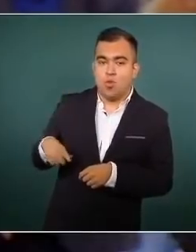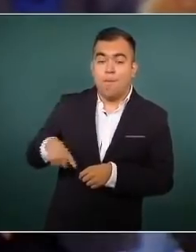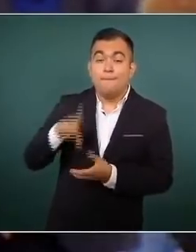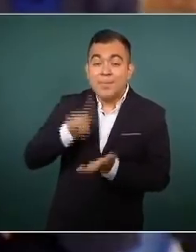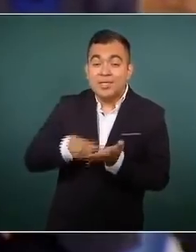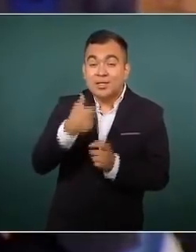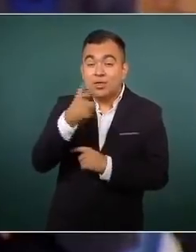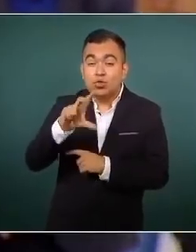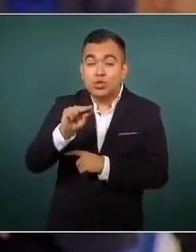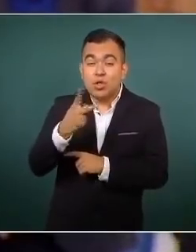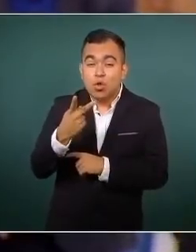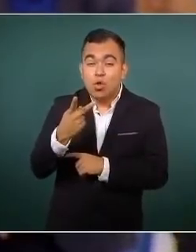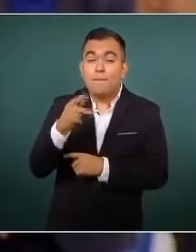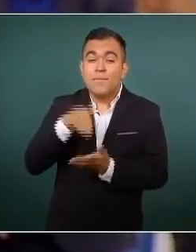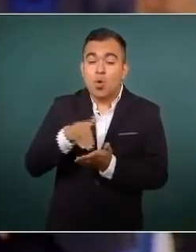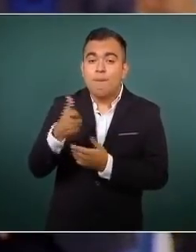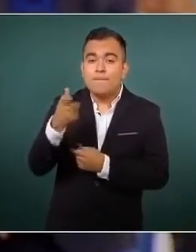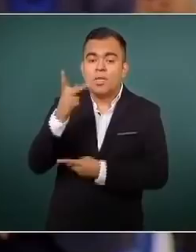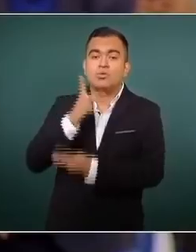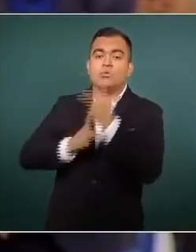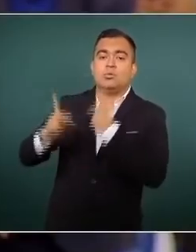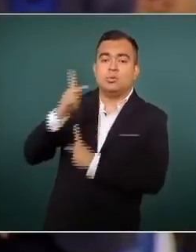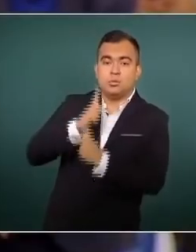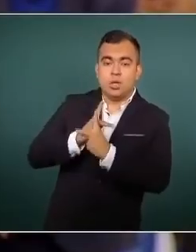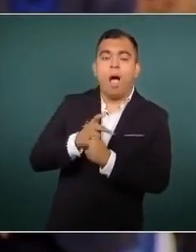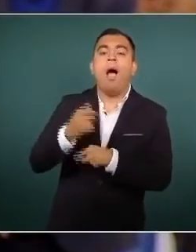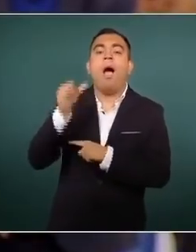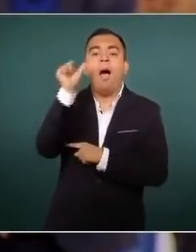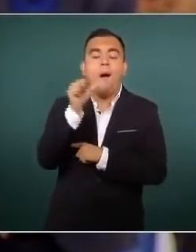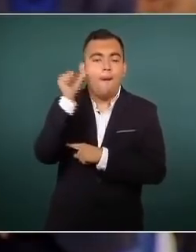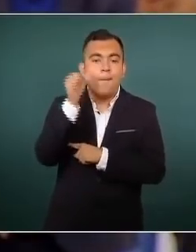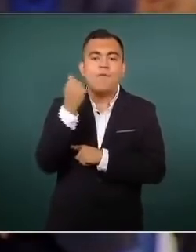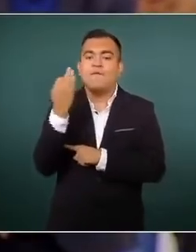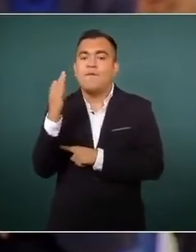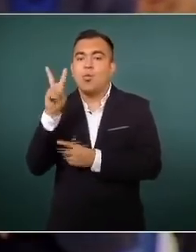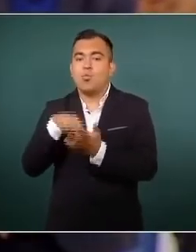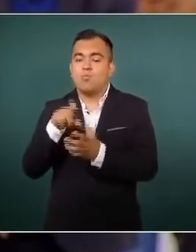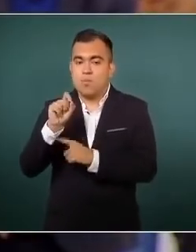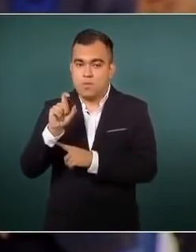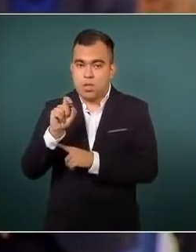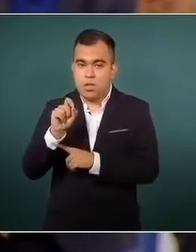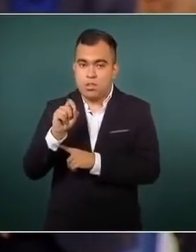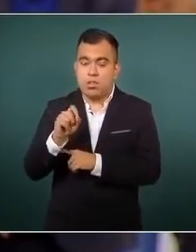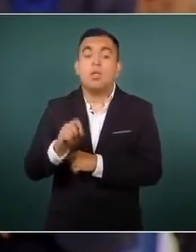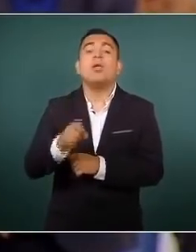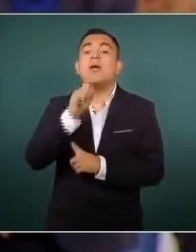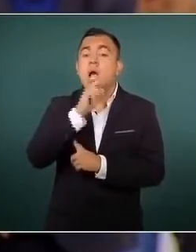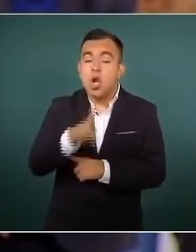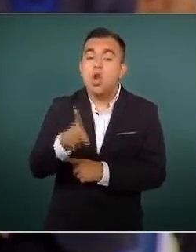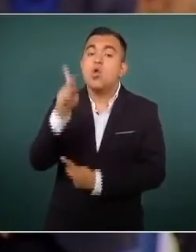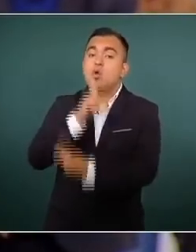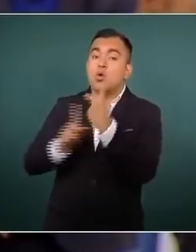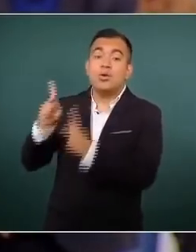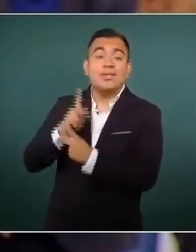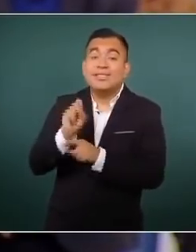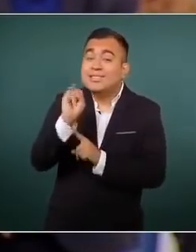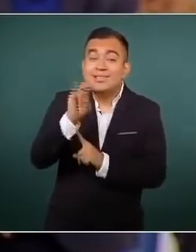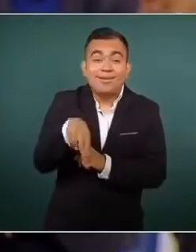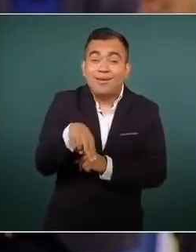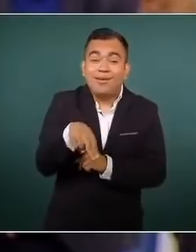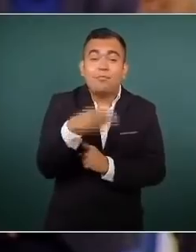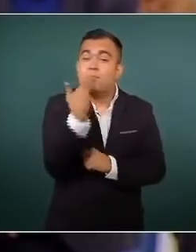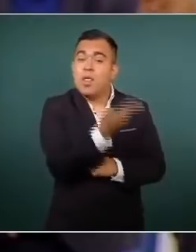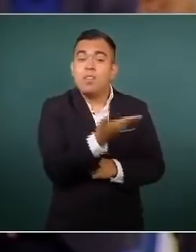1.882 millones de pesos. Abril y febrero de 2020, Jalisco solicita dos créditos sin aprobación del Congreso